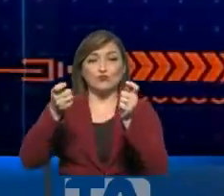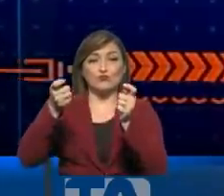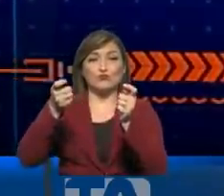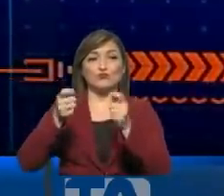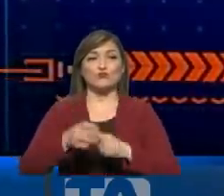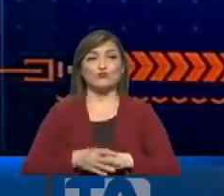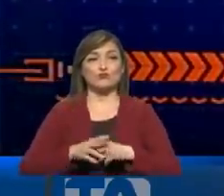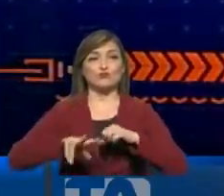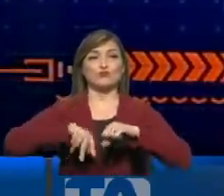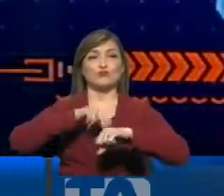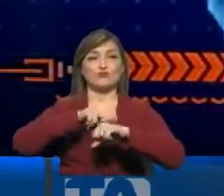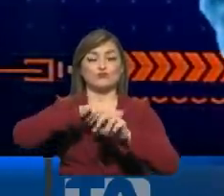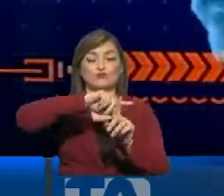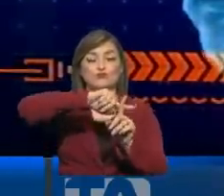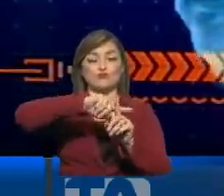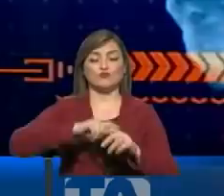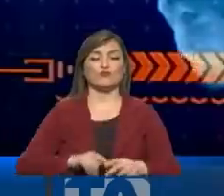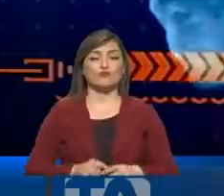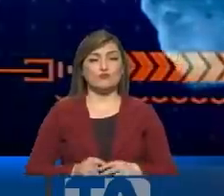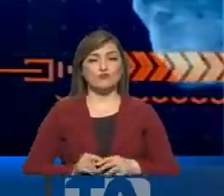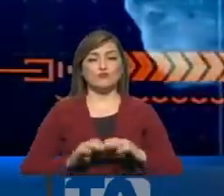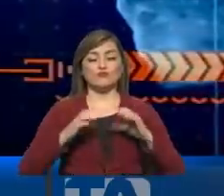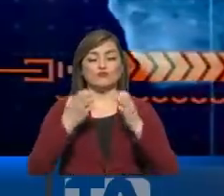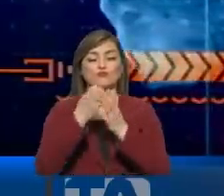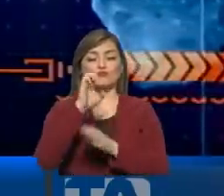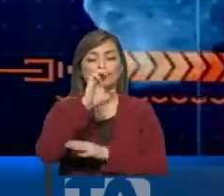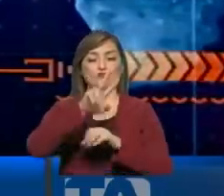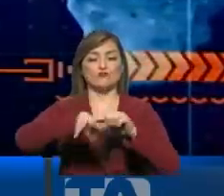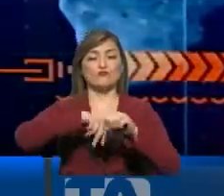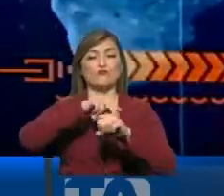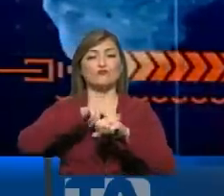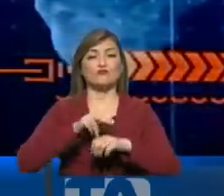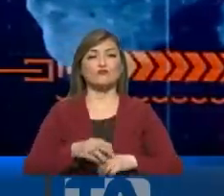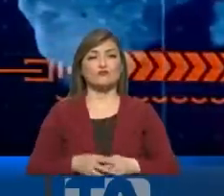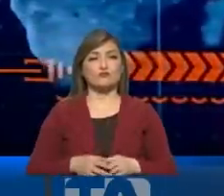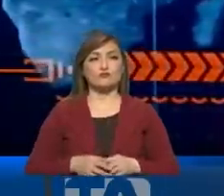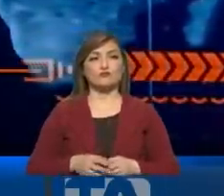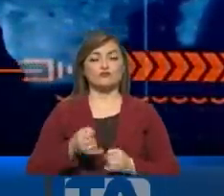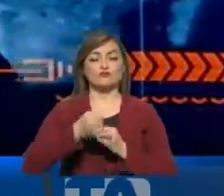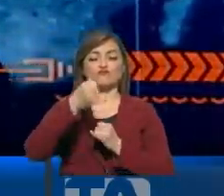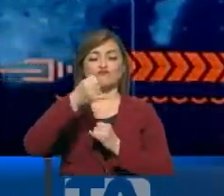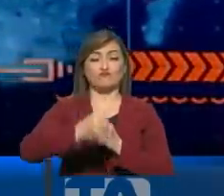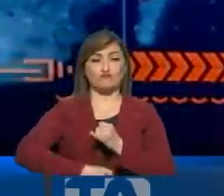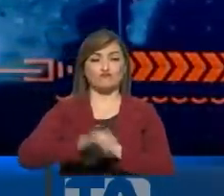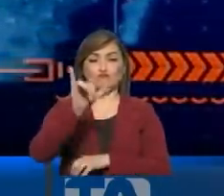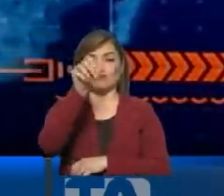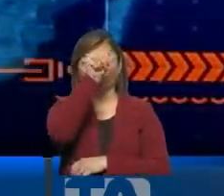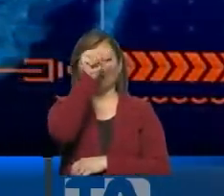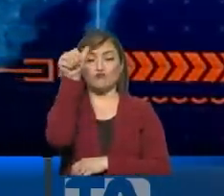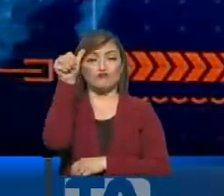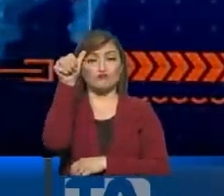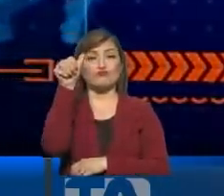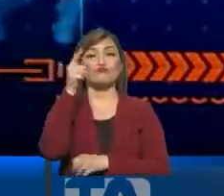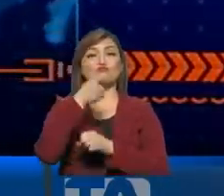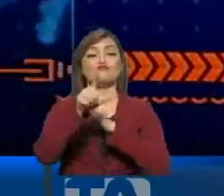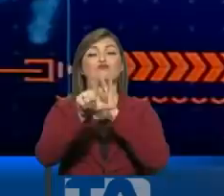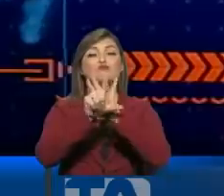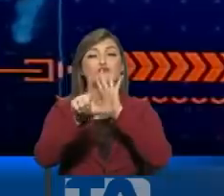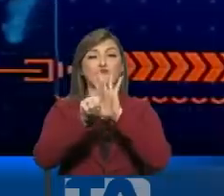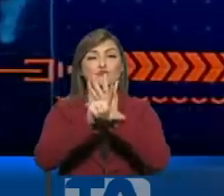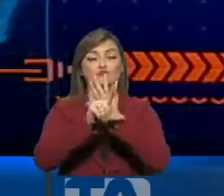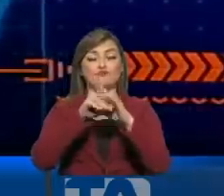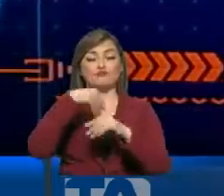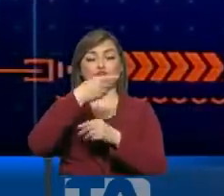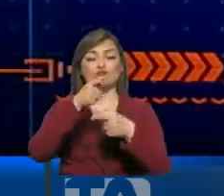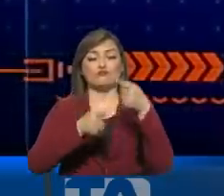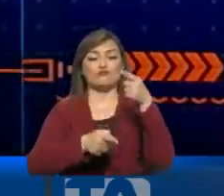ejecutados a nivel nacional son positivos, según el ECU 911. Este será el último fin de semana con restricciones y para ello